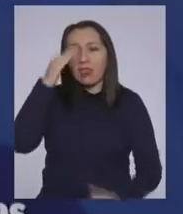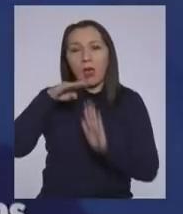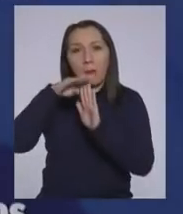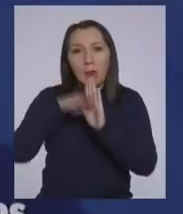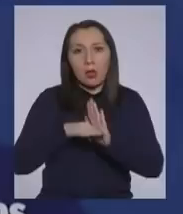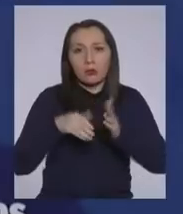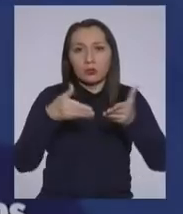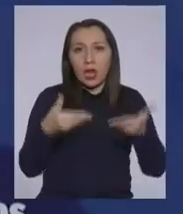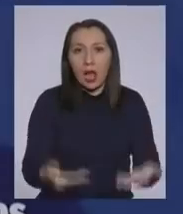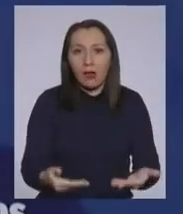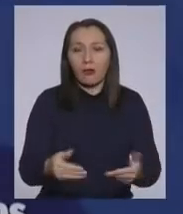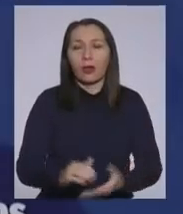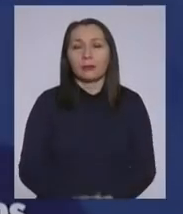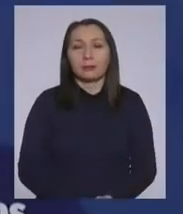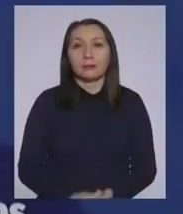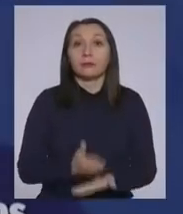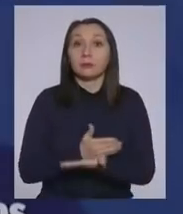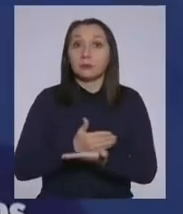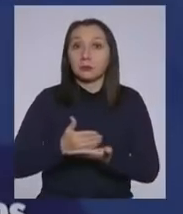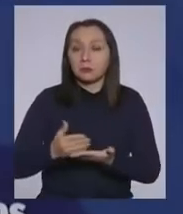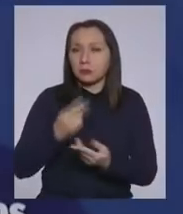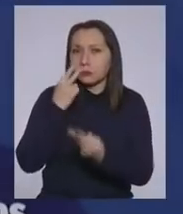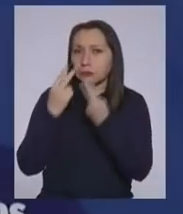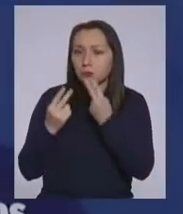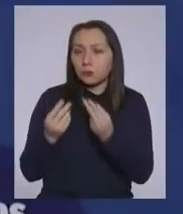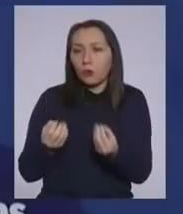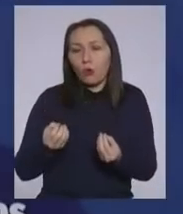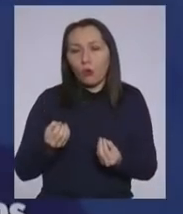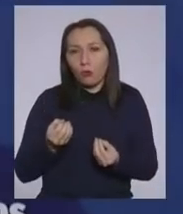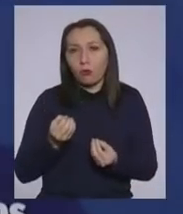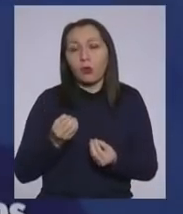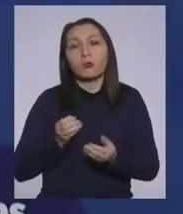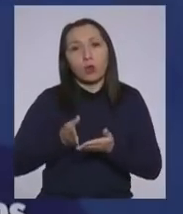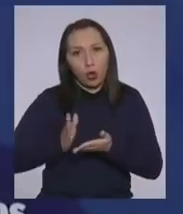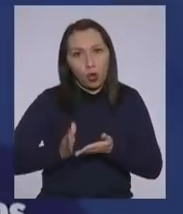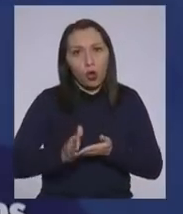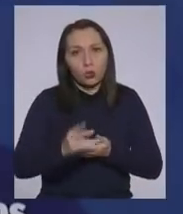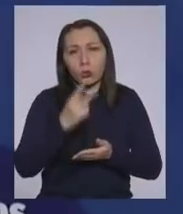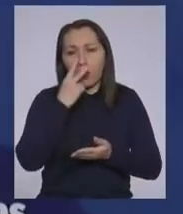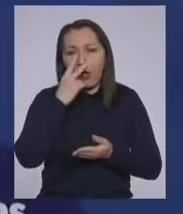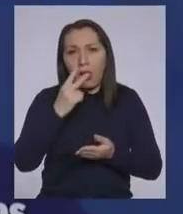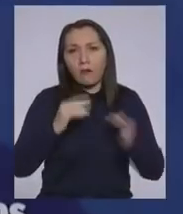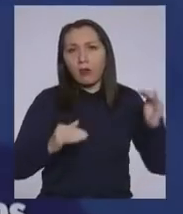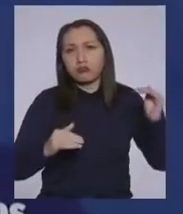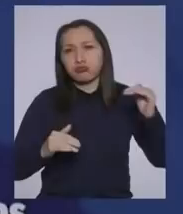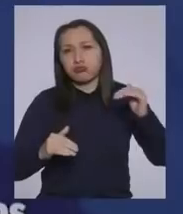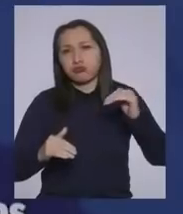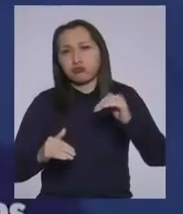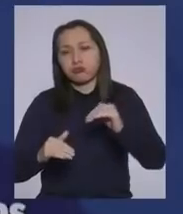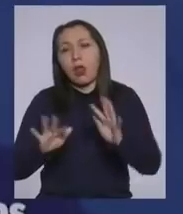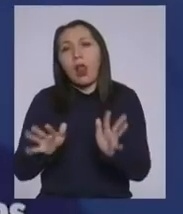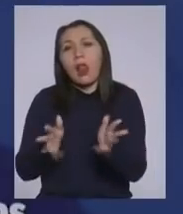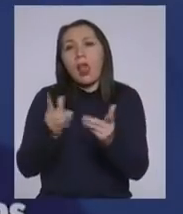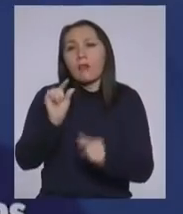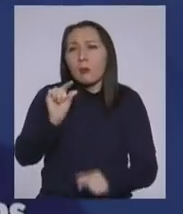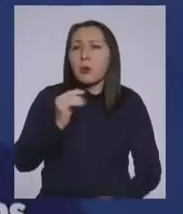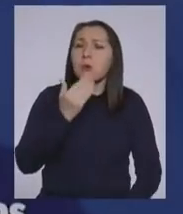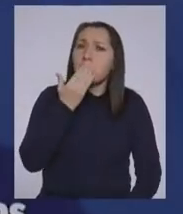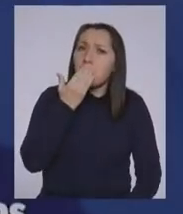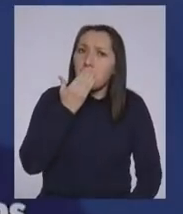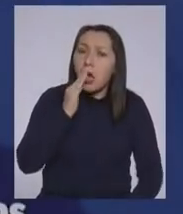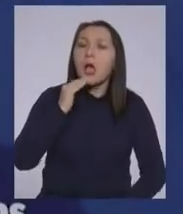días. Por lo tanto, estamos obviamente continuando con la que hemos llamado leve